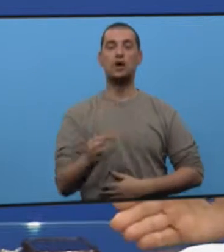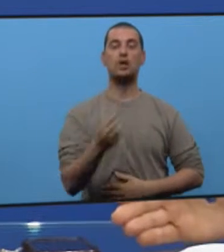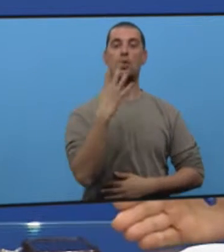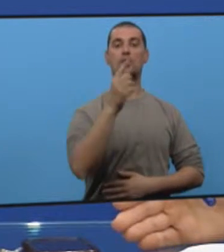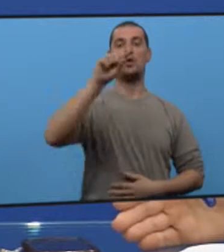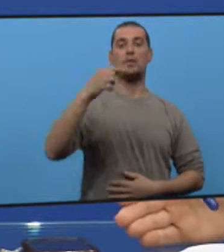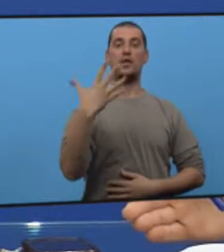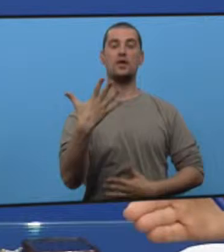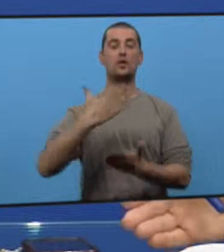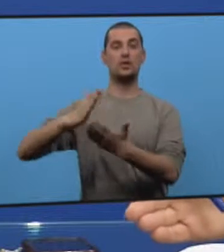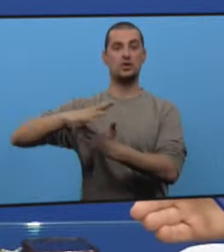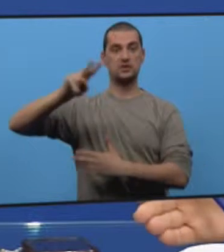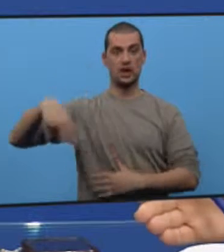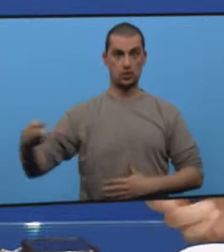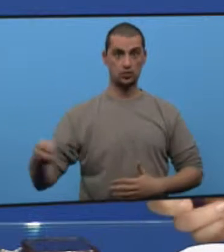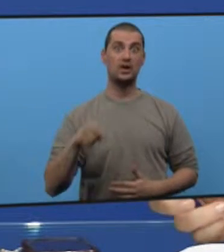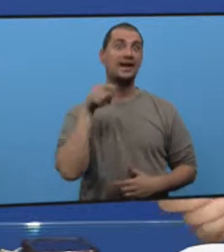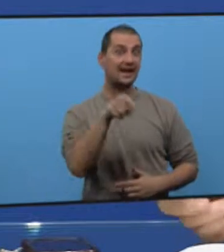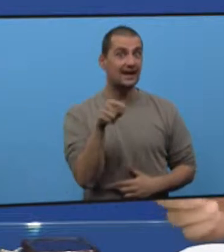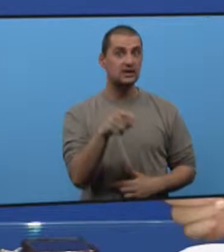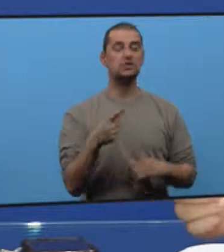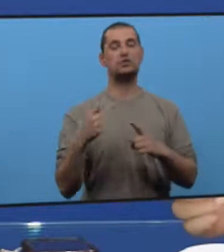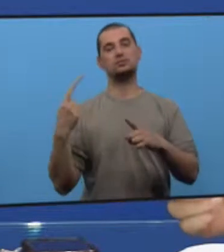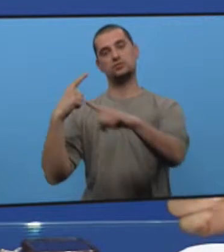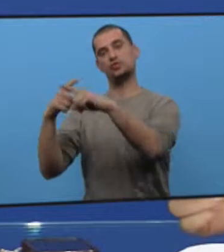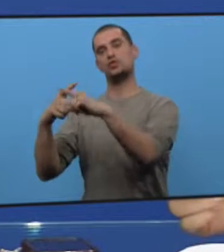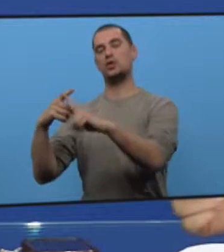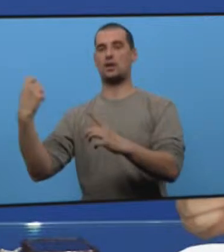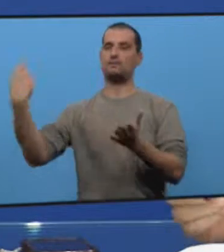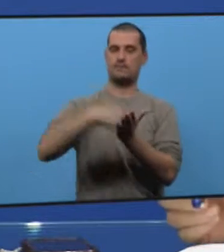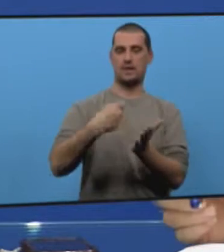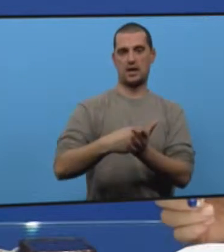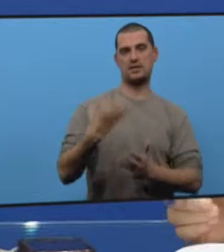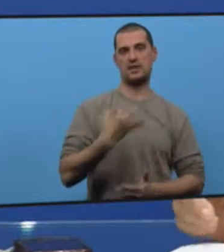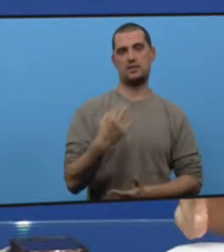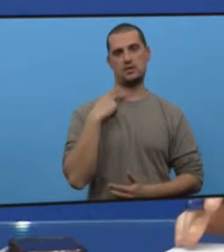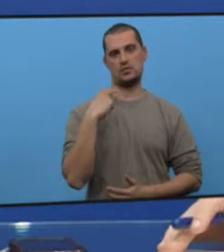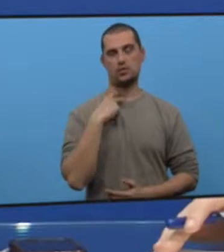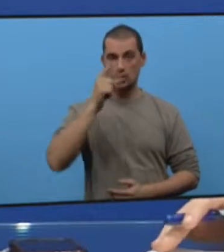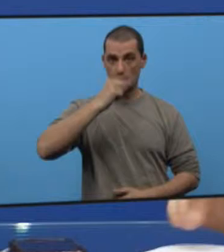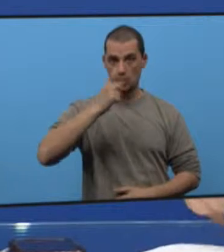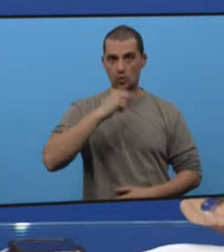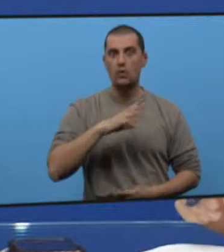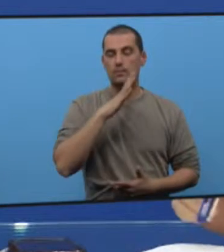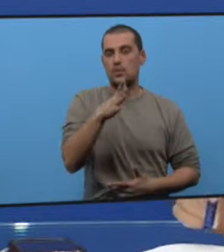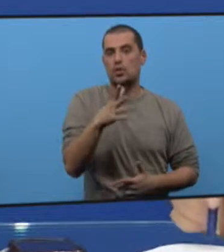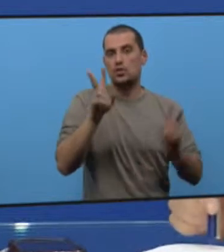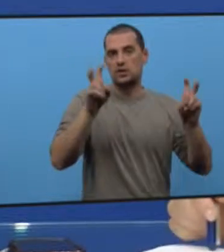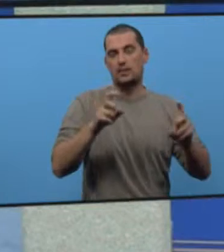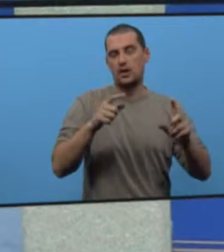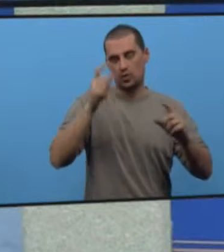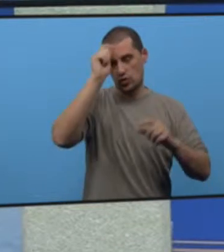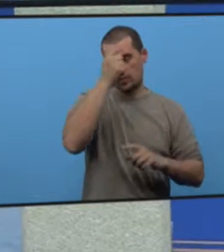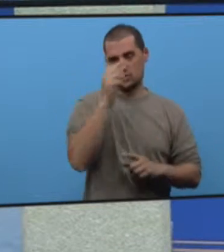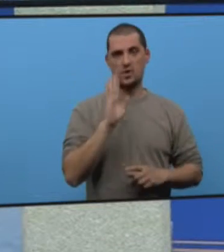4,5 millóns de euros, que sería a cantidade que a Xunta de Galicia lle ten que pagar a Diputación de Lugo por estes